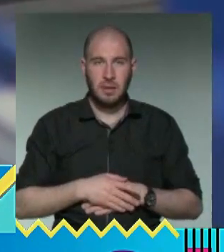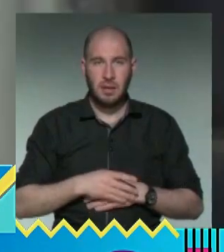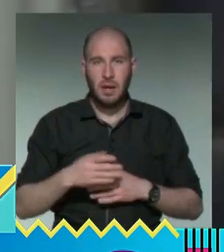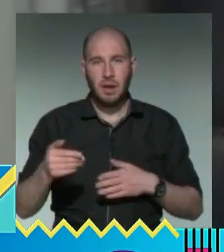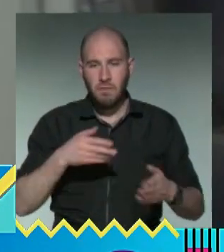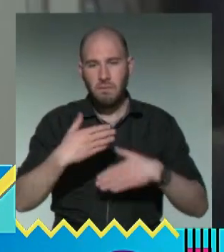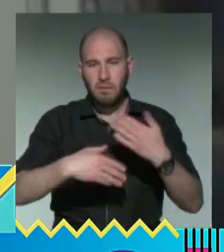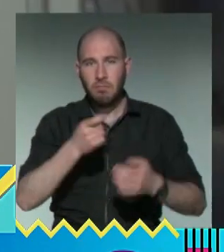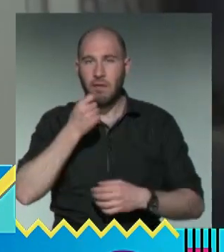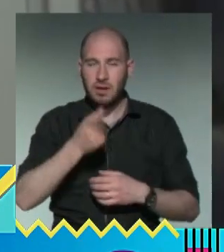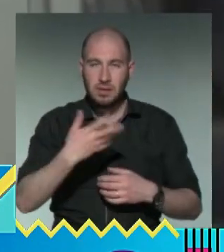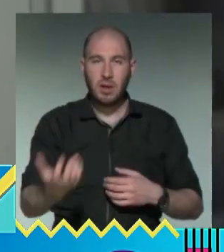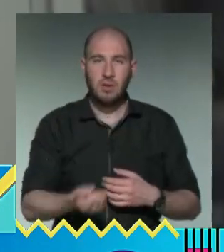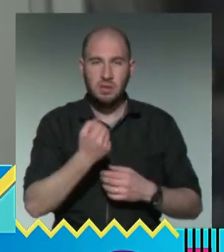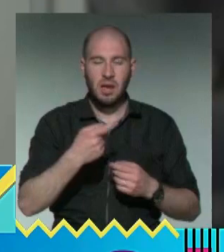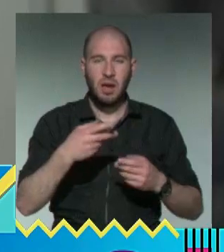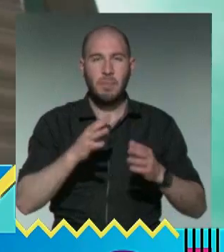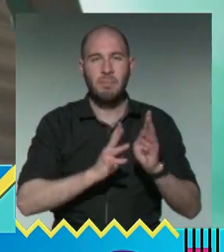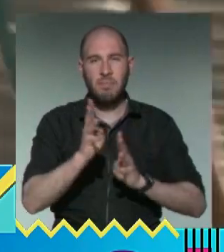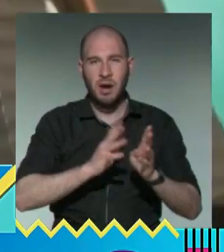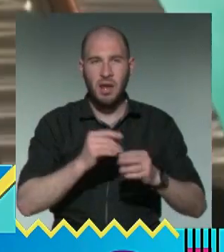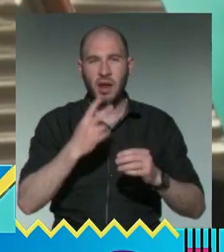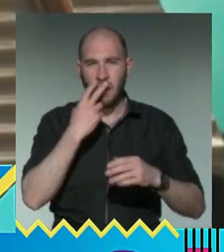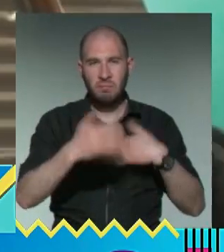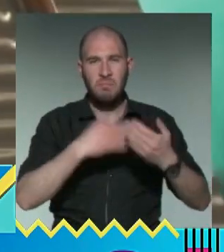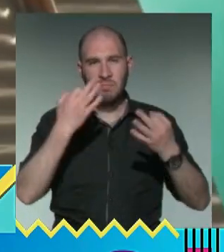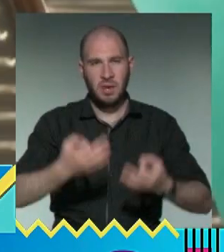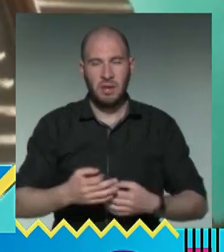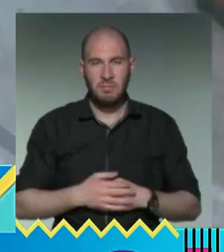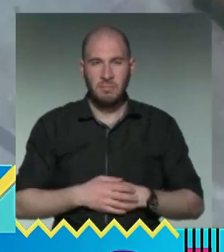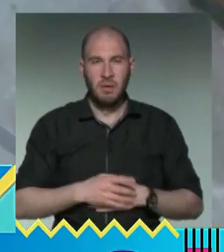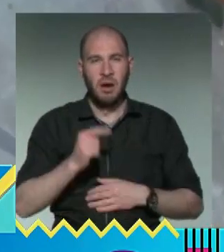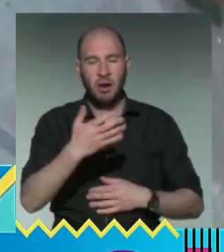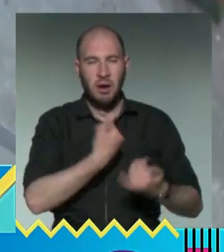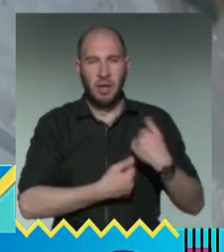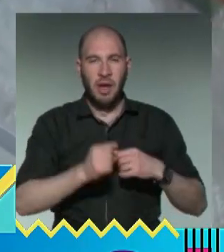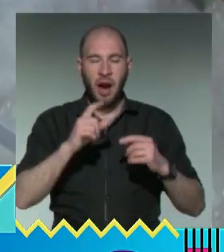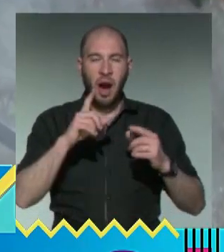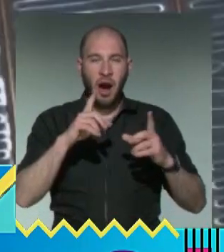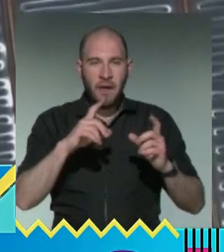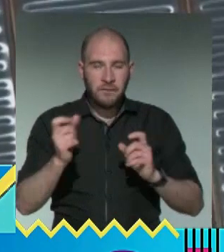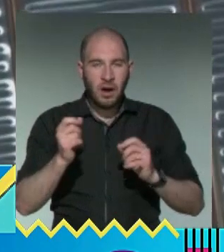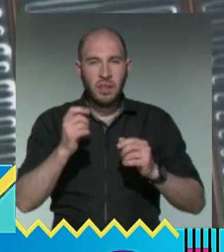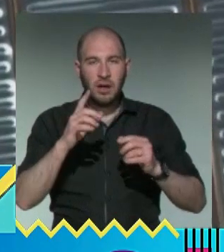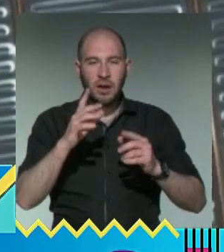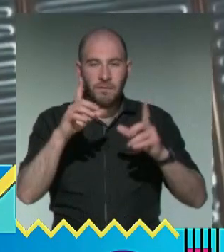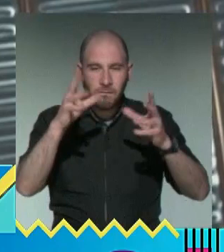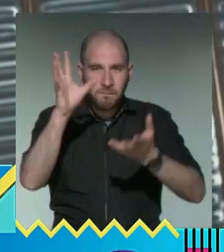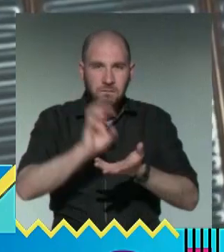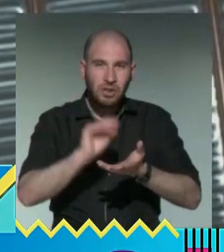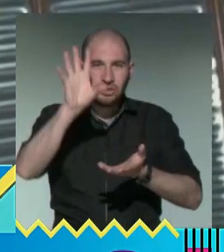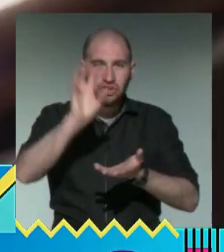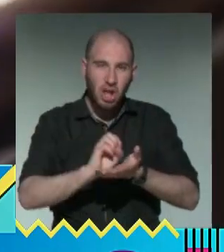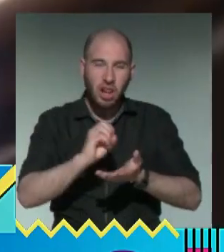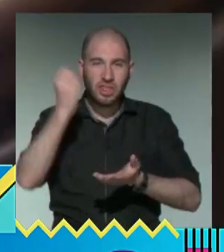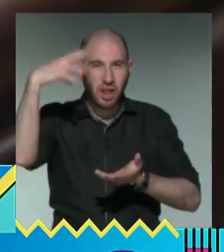viabilizan cada vez más la adquisición de equipamiento para la eficiencia energética. Si bien vos hablabas de fotovoltaica, también es muy grande